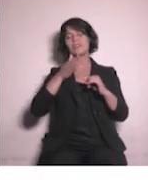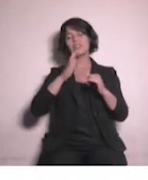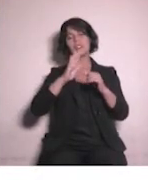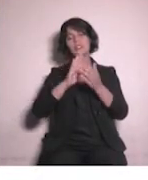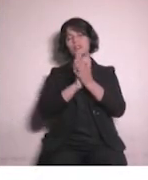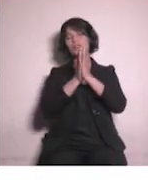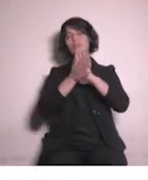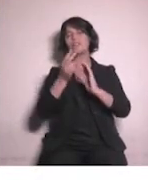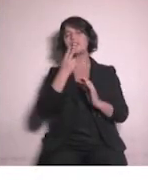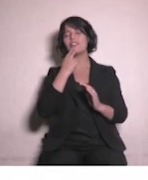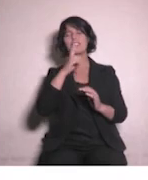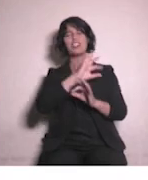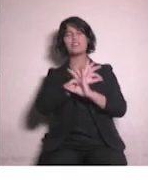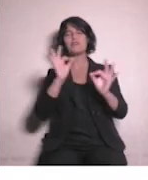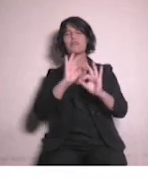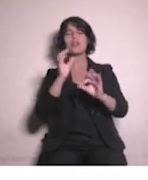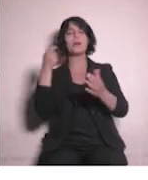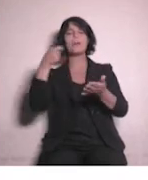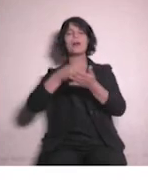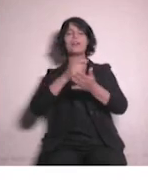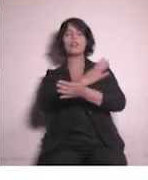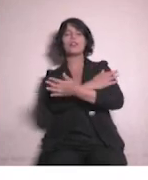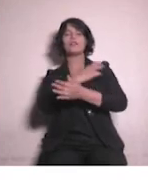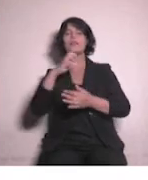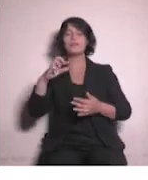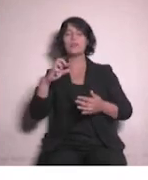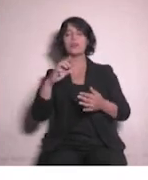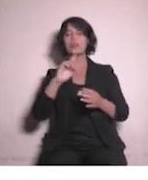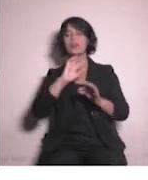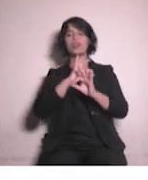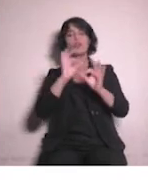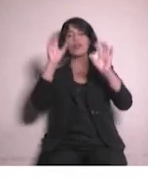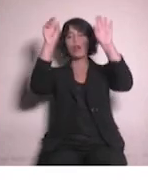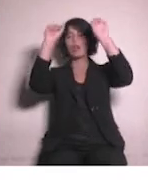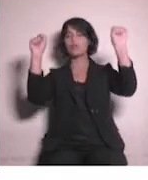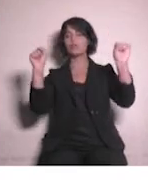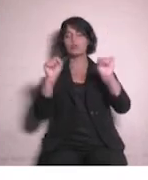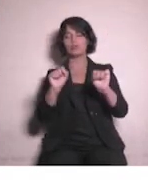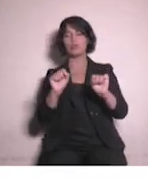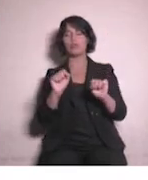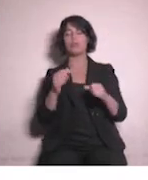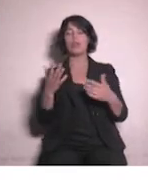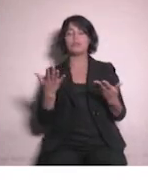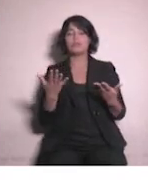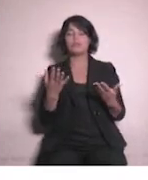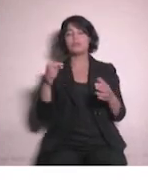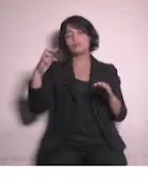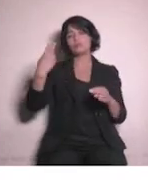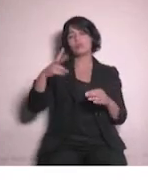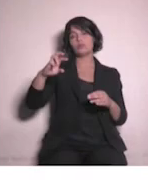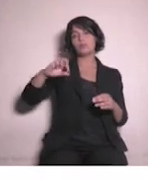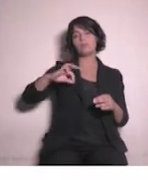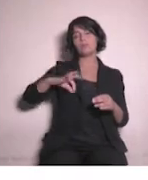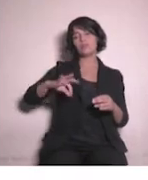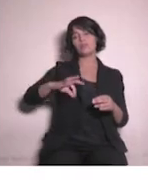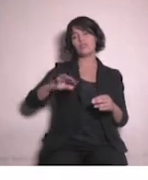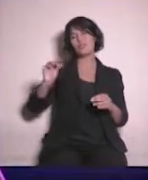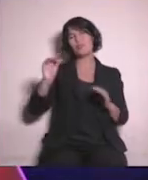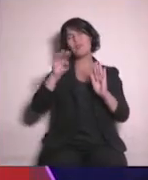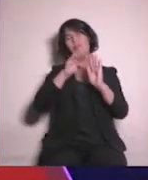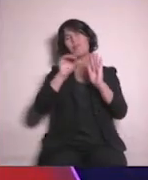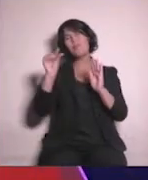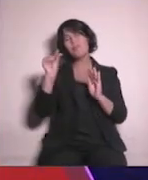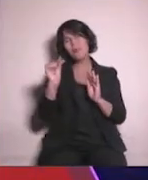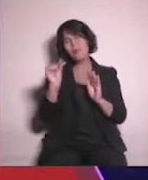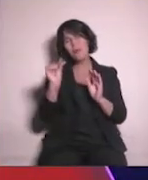cotizaron, nunca estuvieron en el sistema y por lo tanto la pensión es muy baja. Esa pensión es de